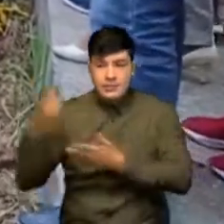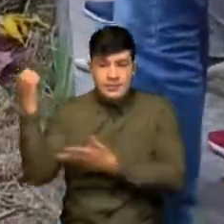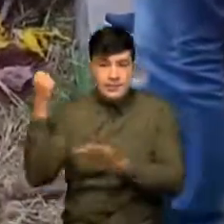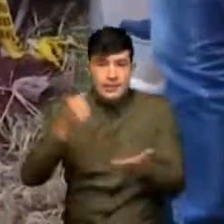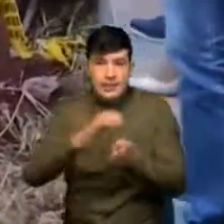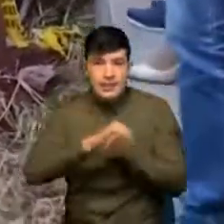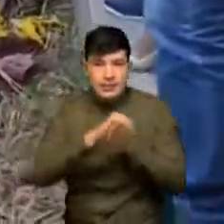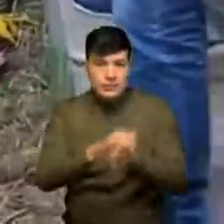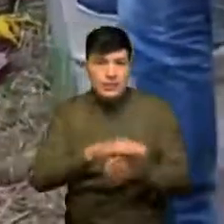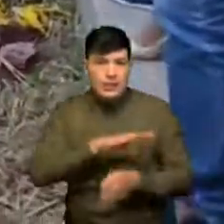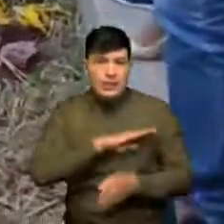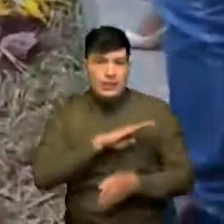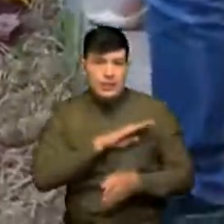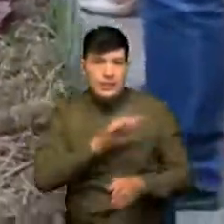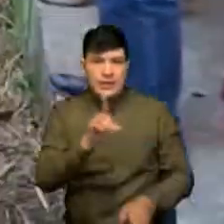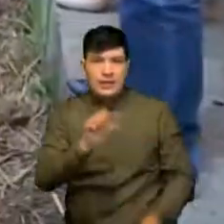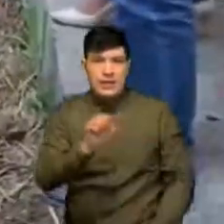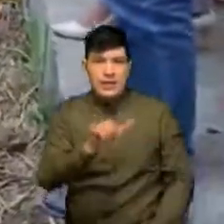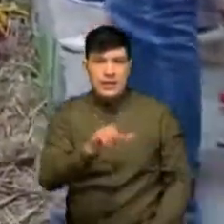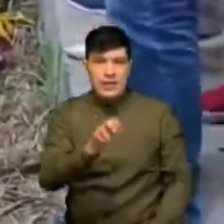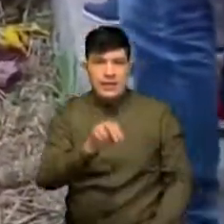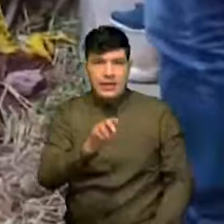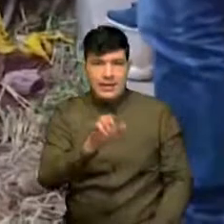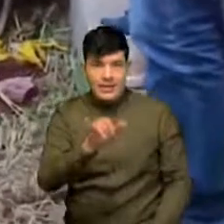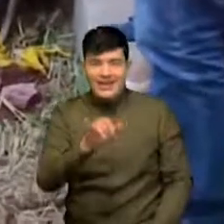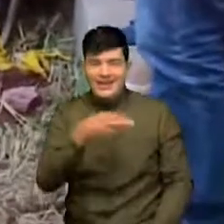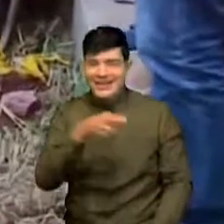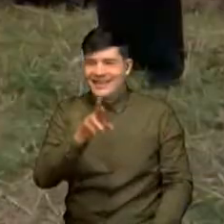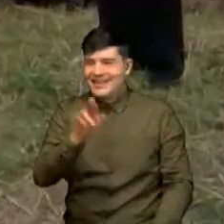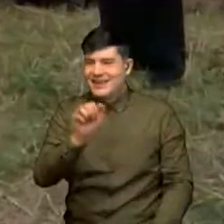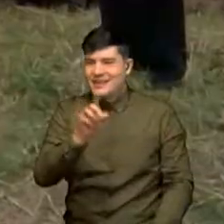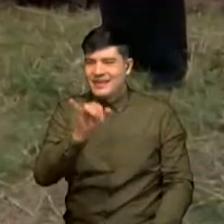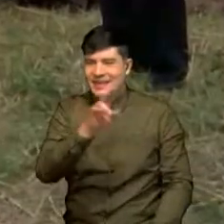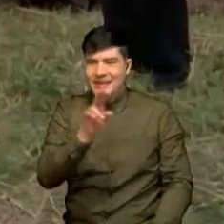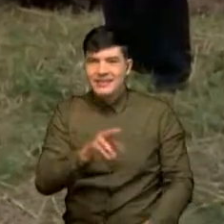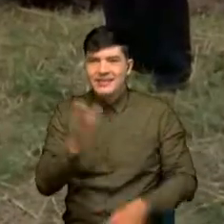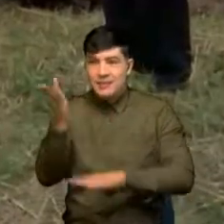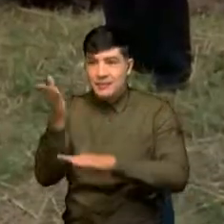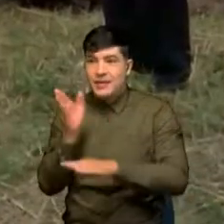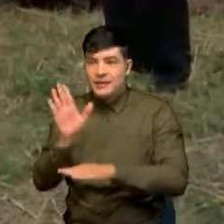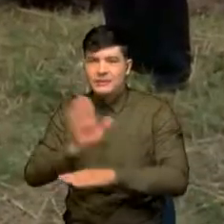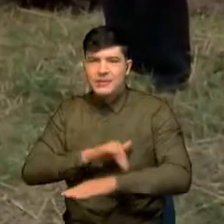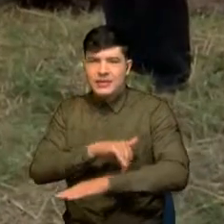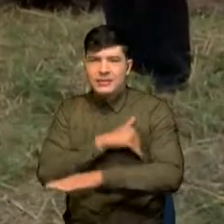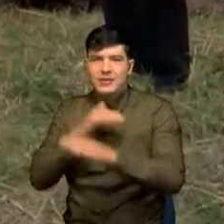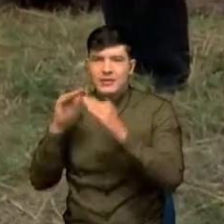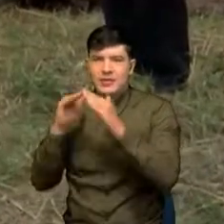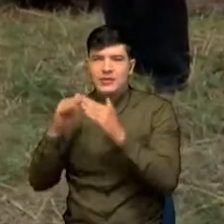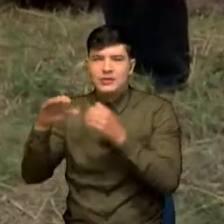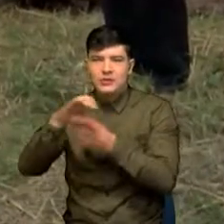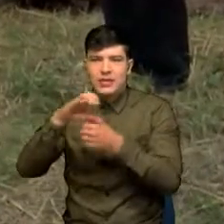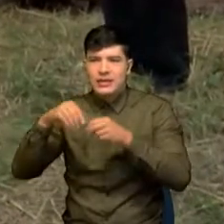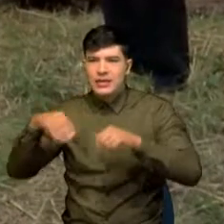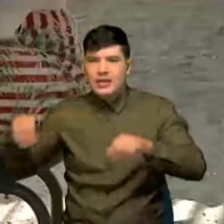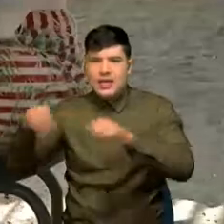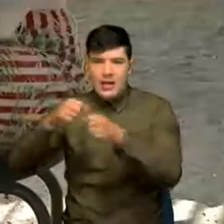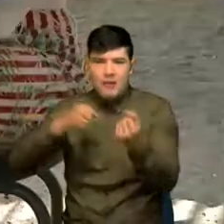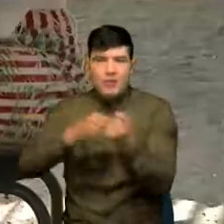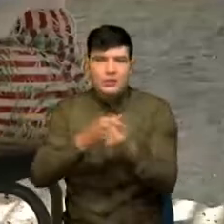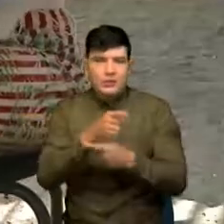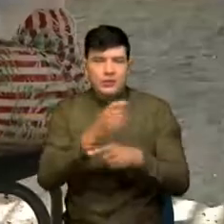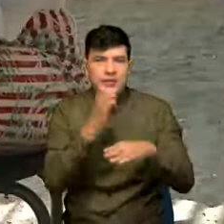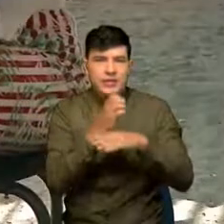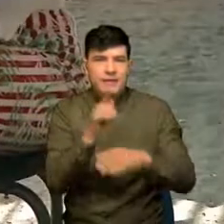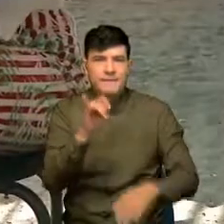gestión adelantada por el alcalde Dani Ramírez ante el Ministerio de Vivienda, Ciudad y Territorio con el respaldo de Findeter.